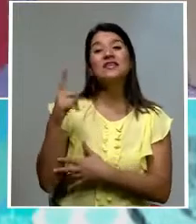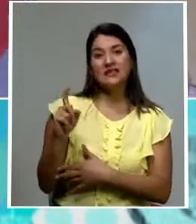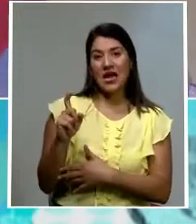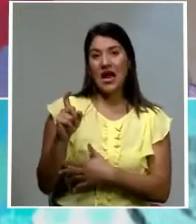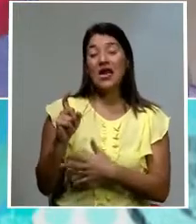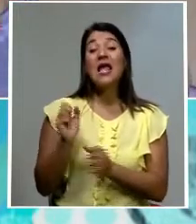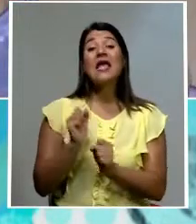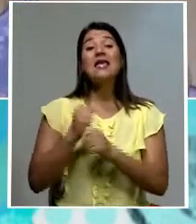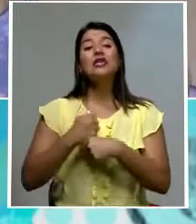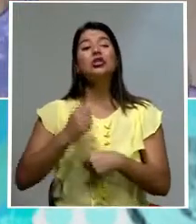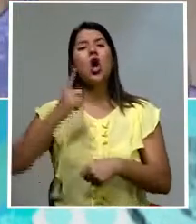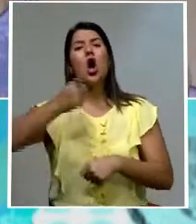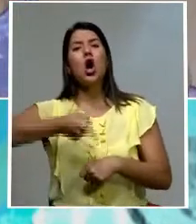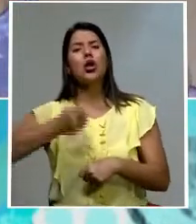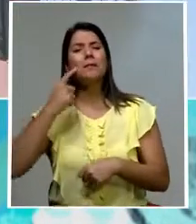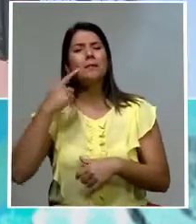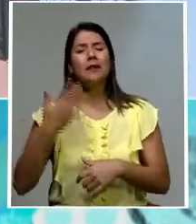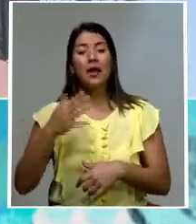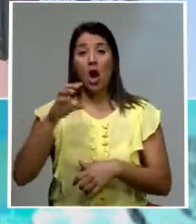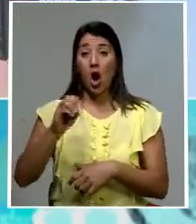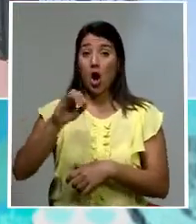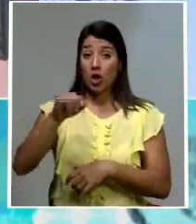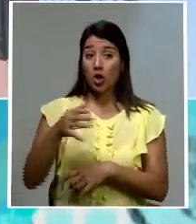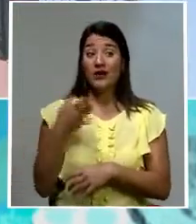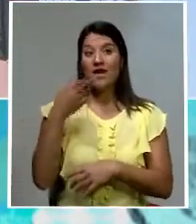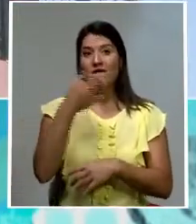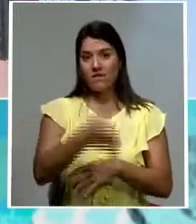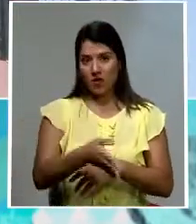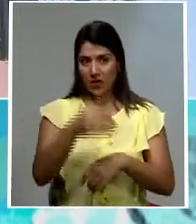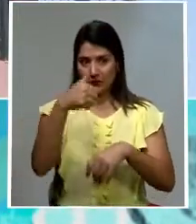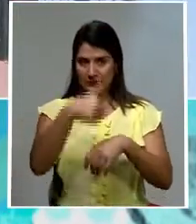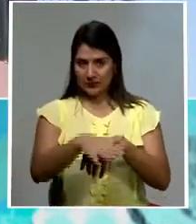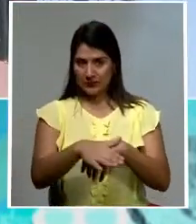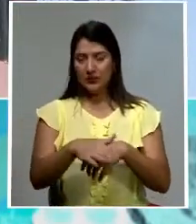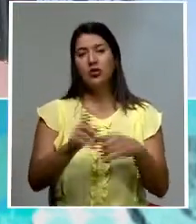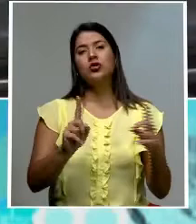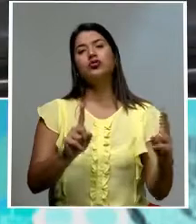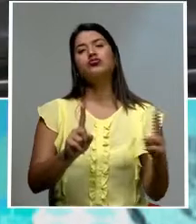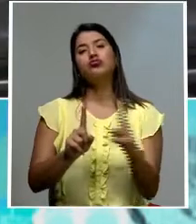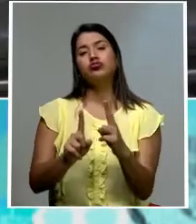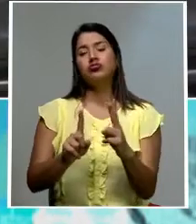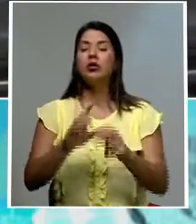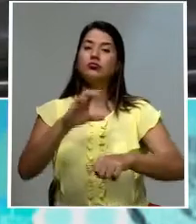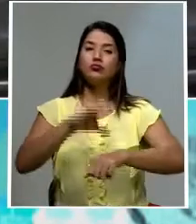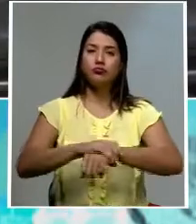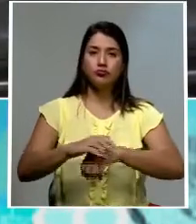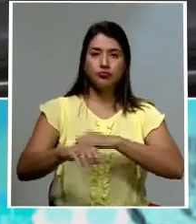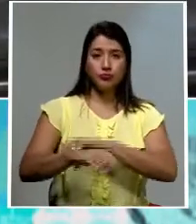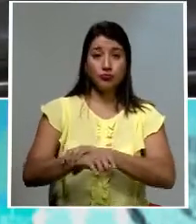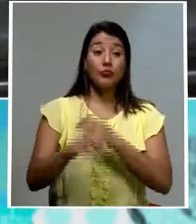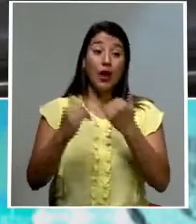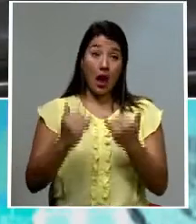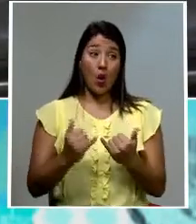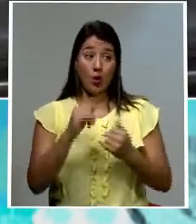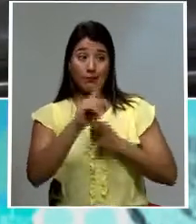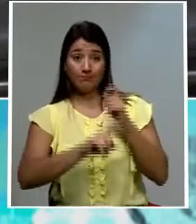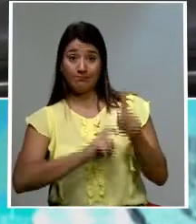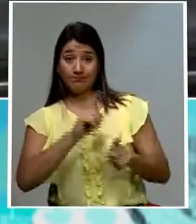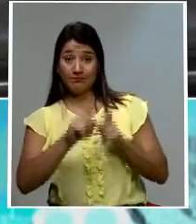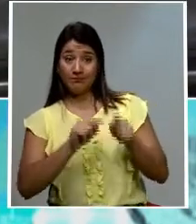giró la orden para que el OIJ realizara la detención, y a esta hora se realiza la indagatoria del alcalde.